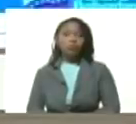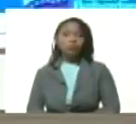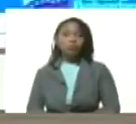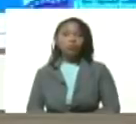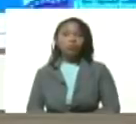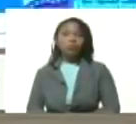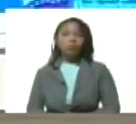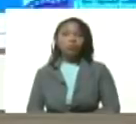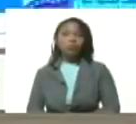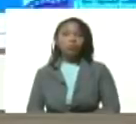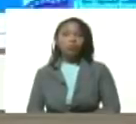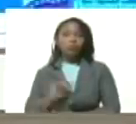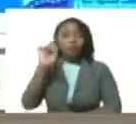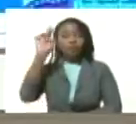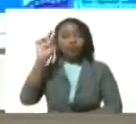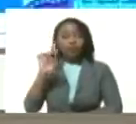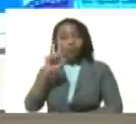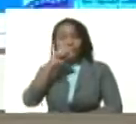Todos los años